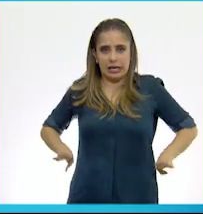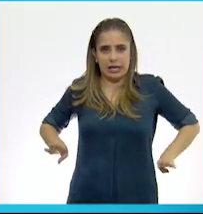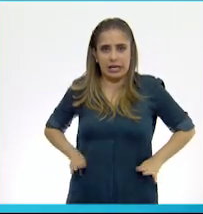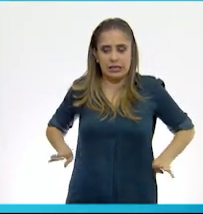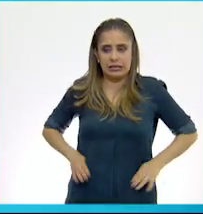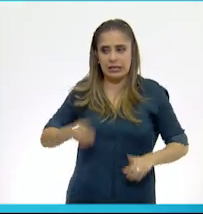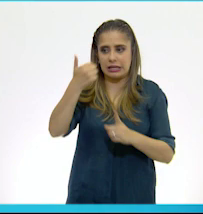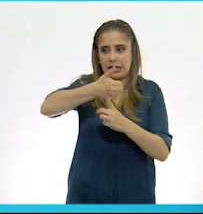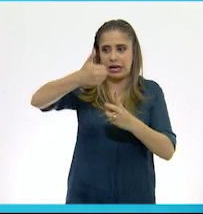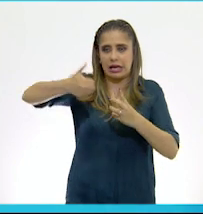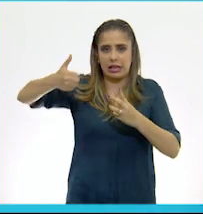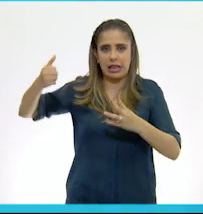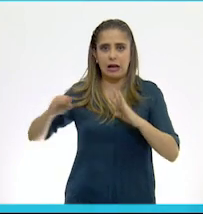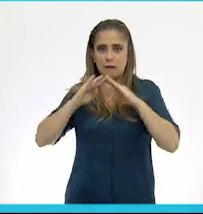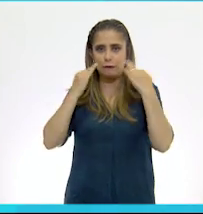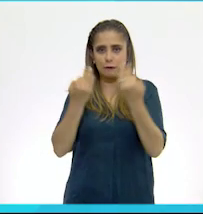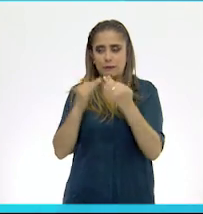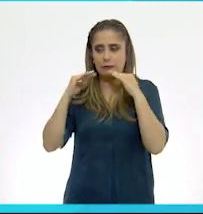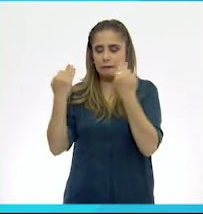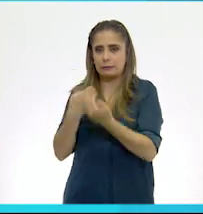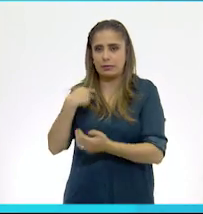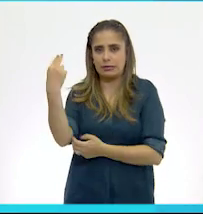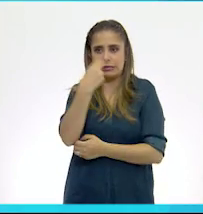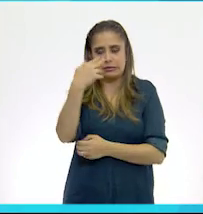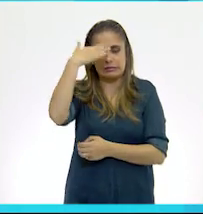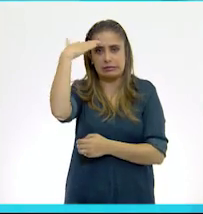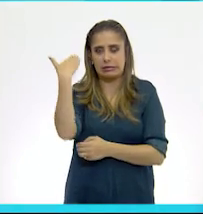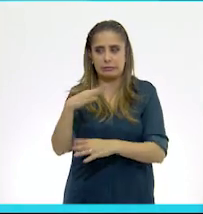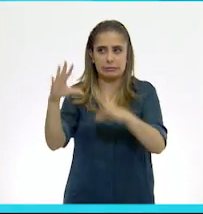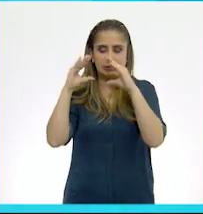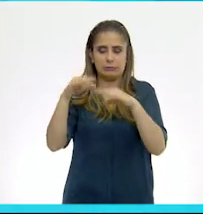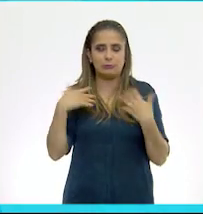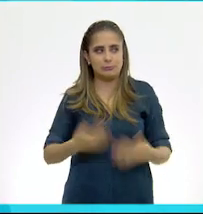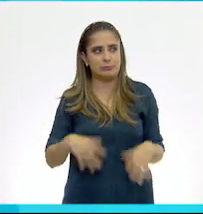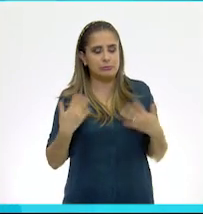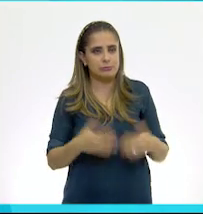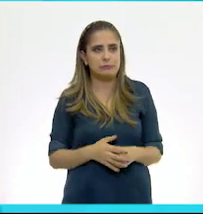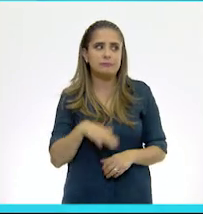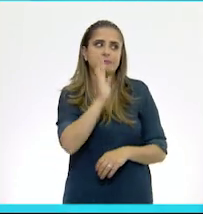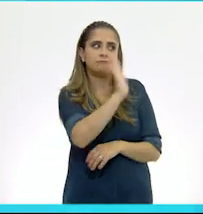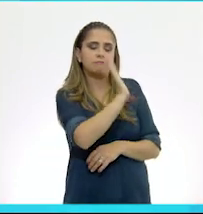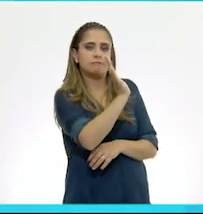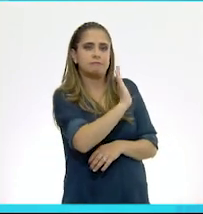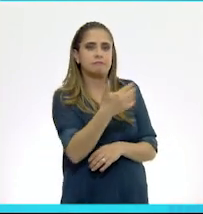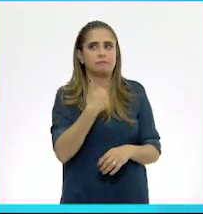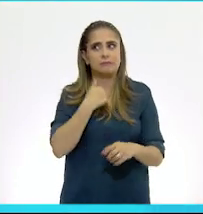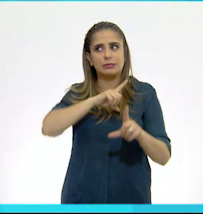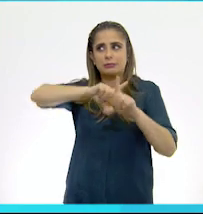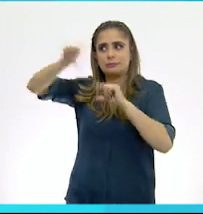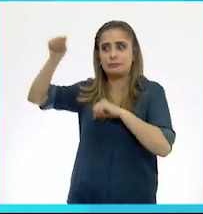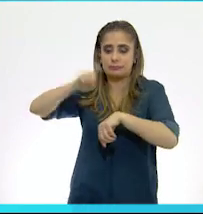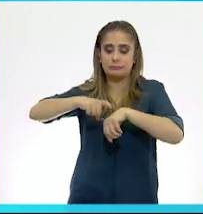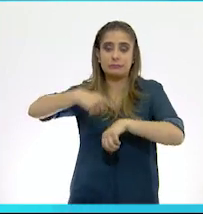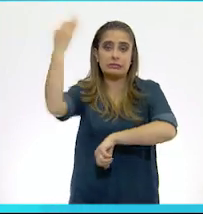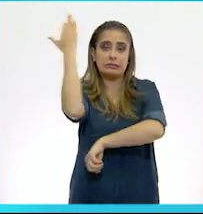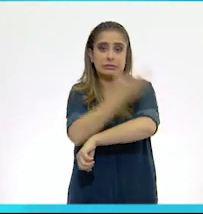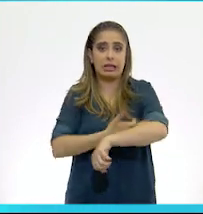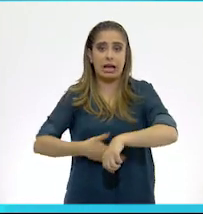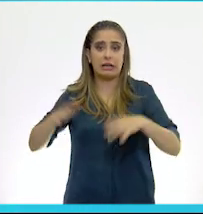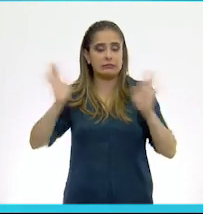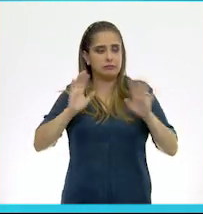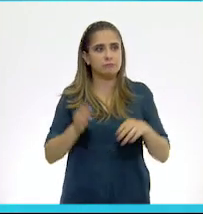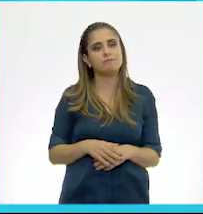las figuras geométricas. ¡Ay! ¿Sabes qué? ¡Ya me voy! ¡Además es tardísimo! ¡Ay!